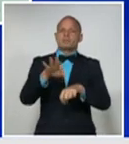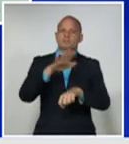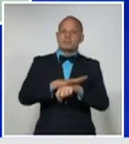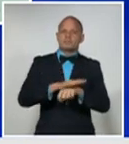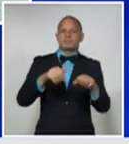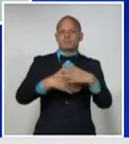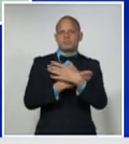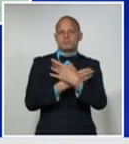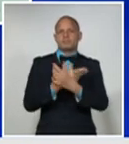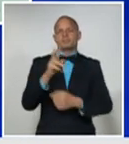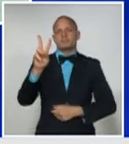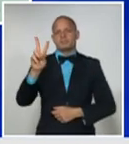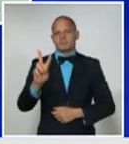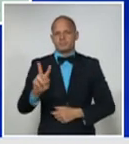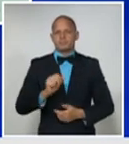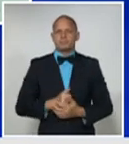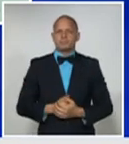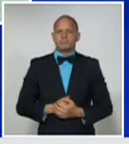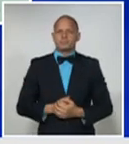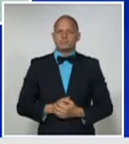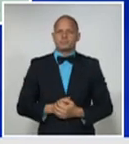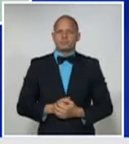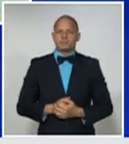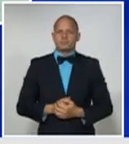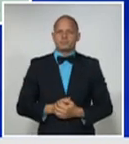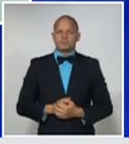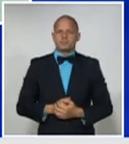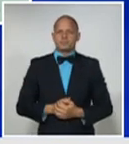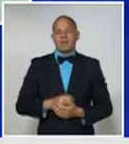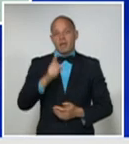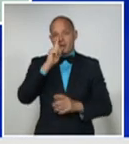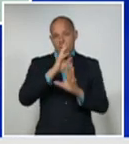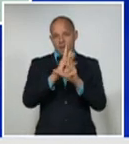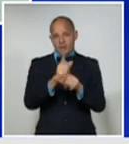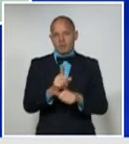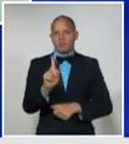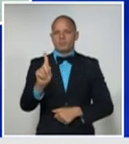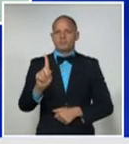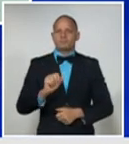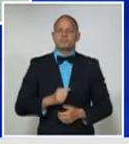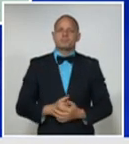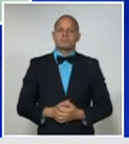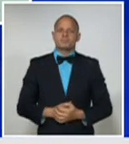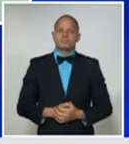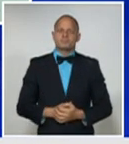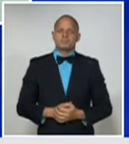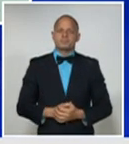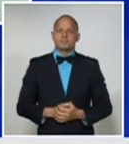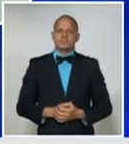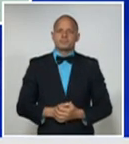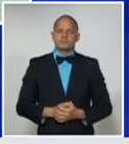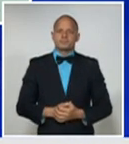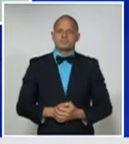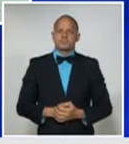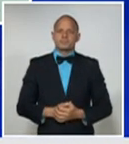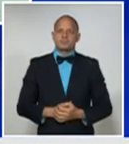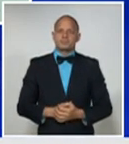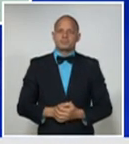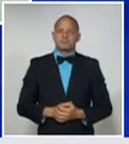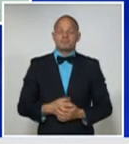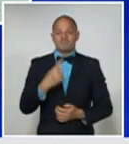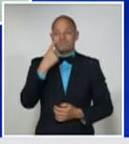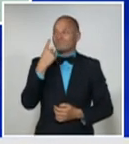2 casos autóctonos cada uno, y Niquero un caso autóctono. O sea, un tanto